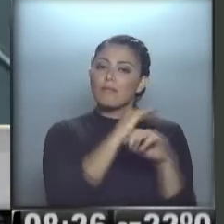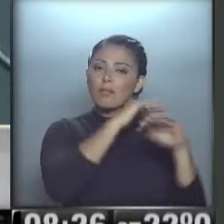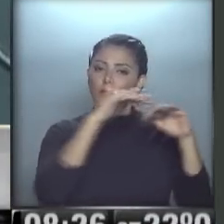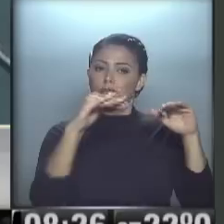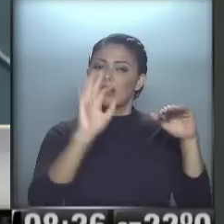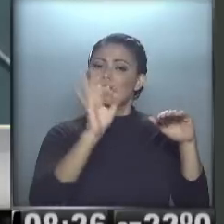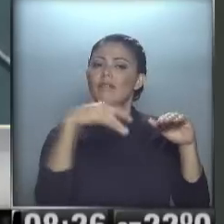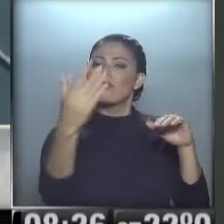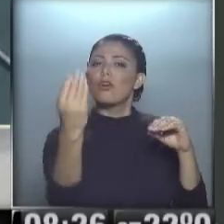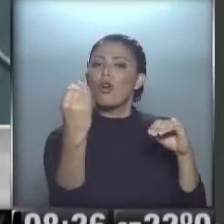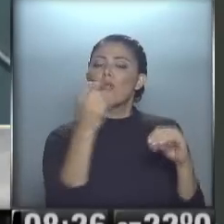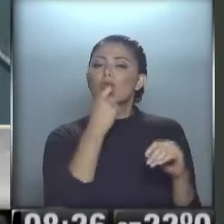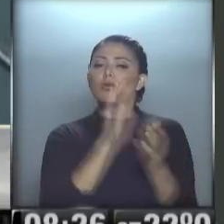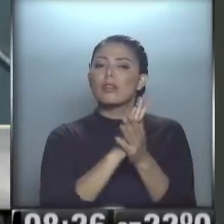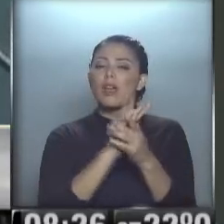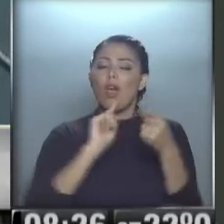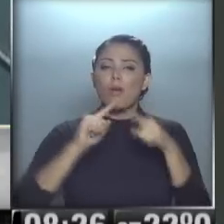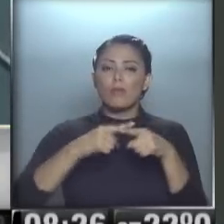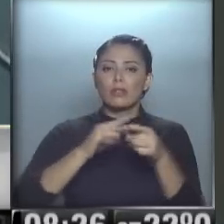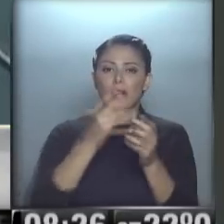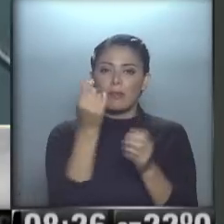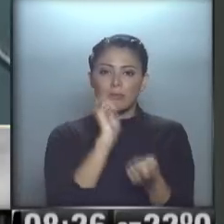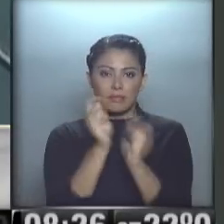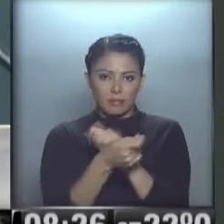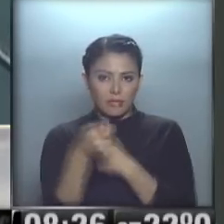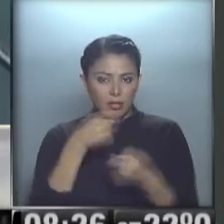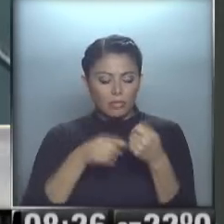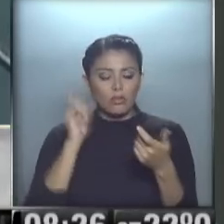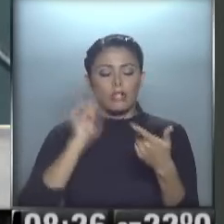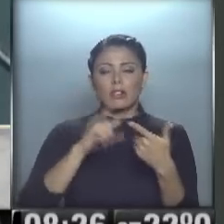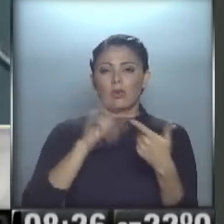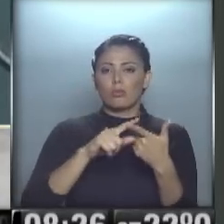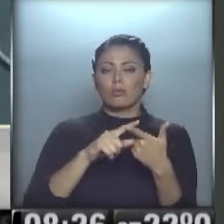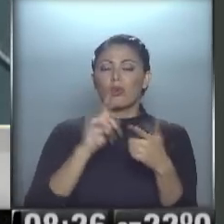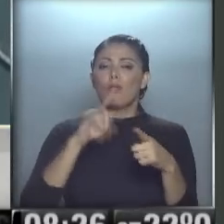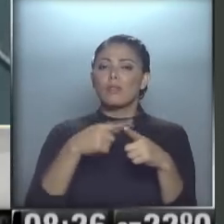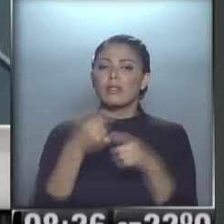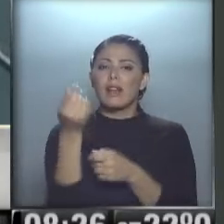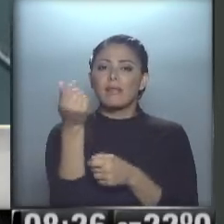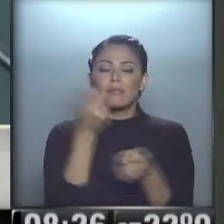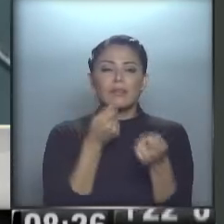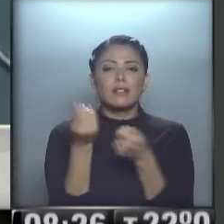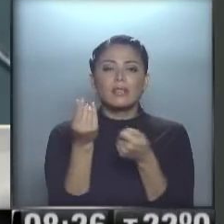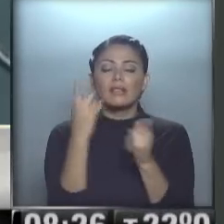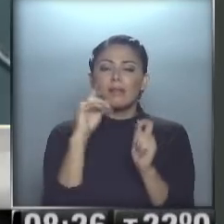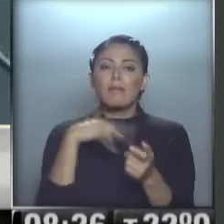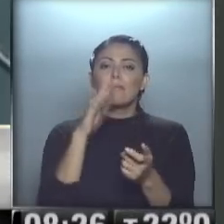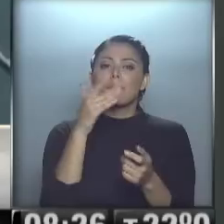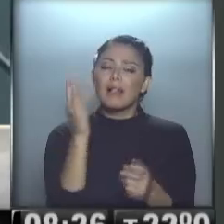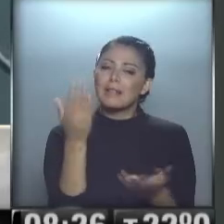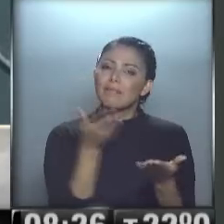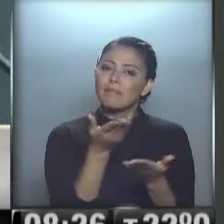en la política cambiaria segundo un correlato des el punto de vista de la política monetaria estimulando eh la demanda en